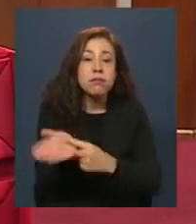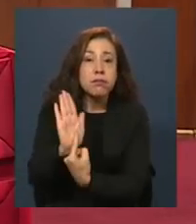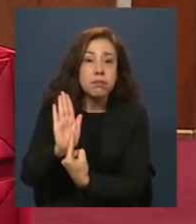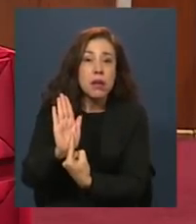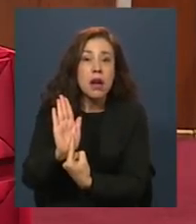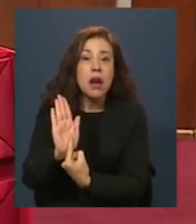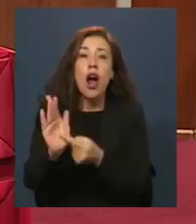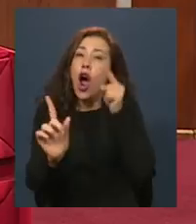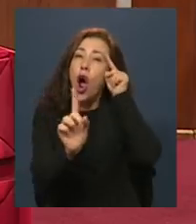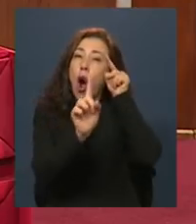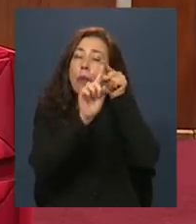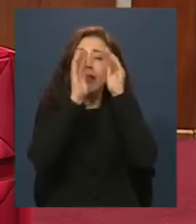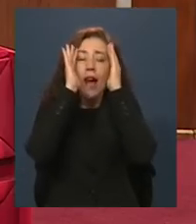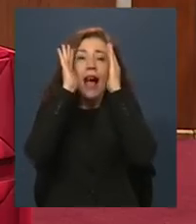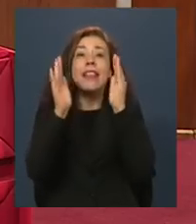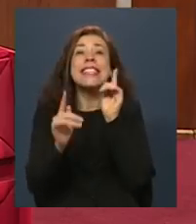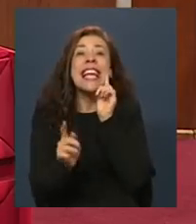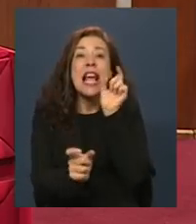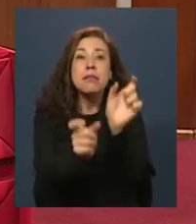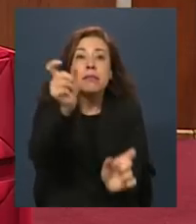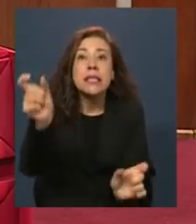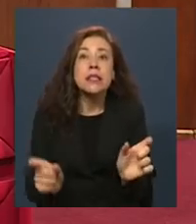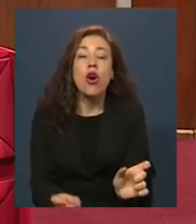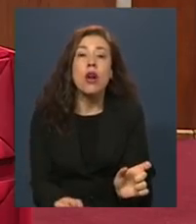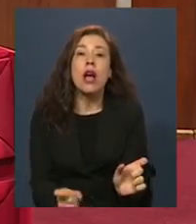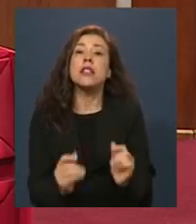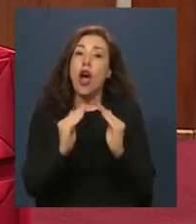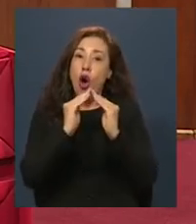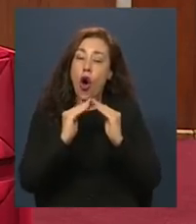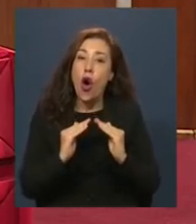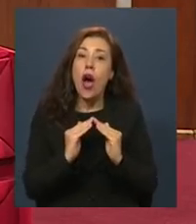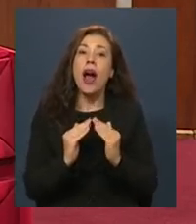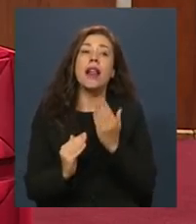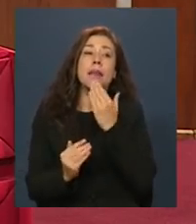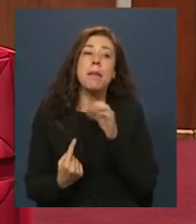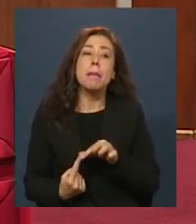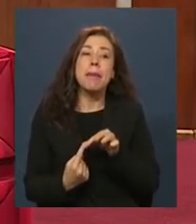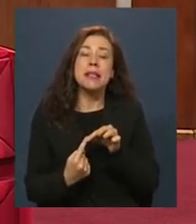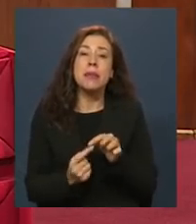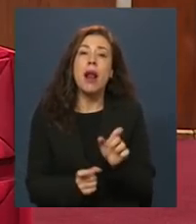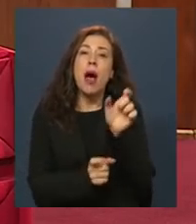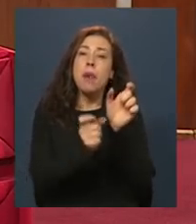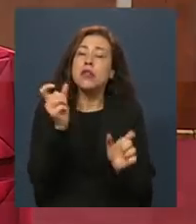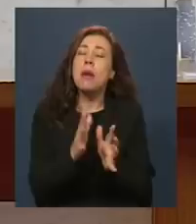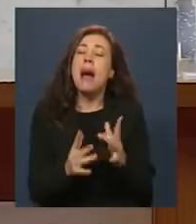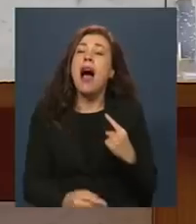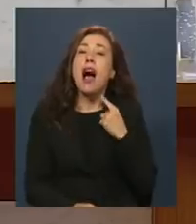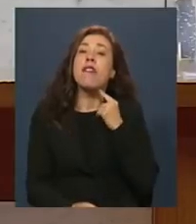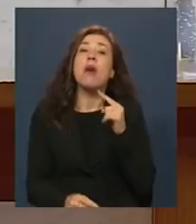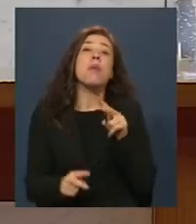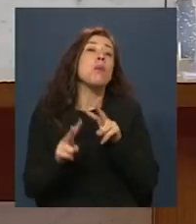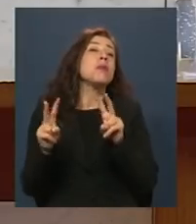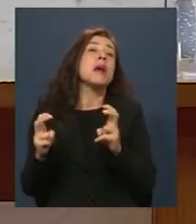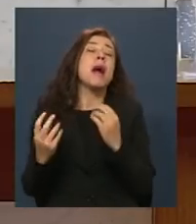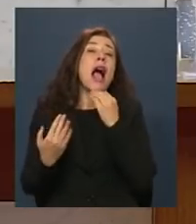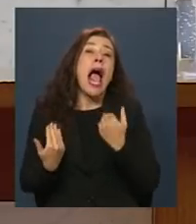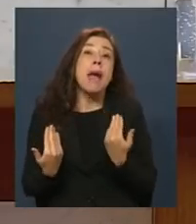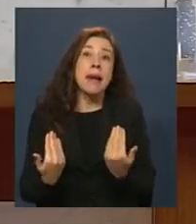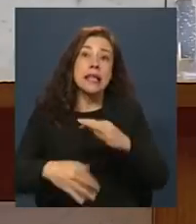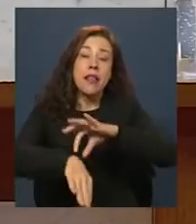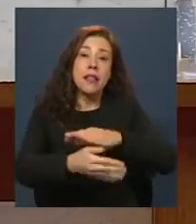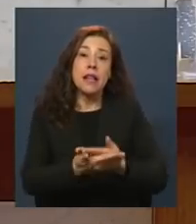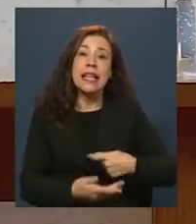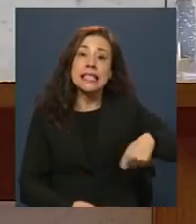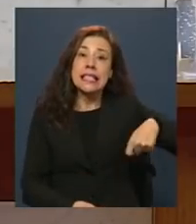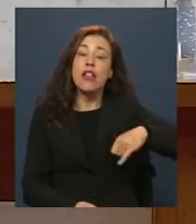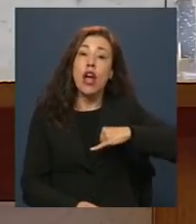tenido como foco de atención a las personas, a los hogares y, sobre todo, a los más perjudicados por la emergencia. El Senado